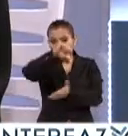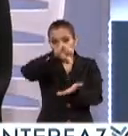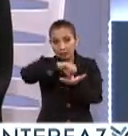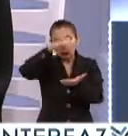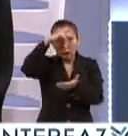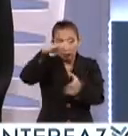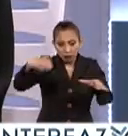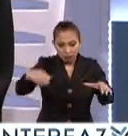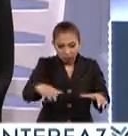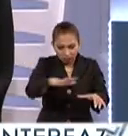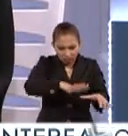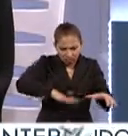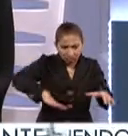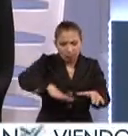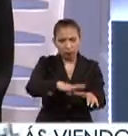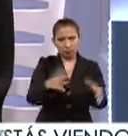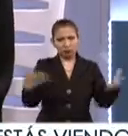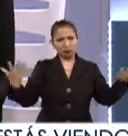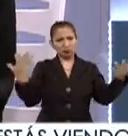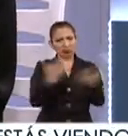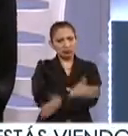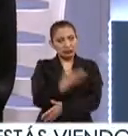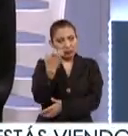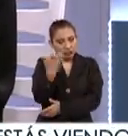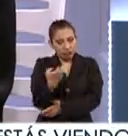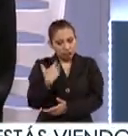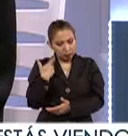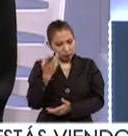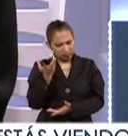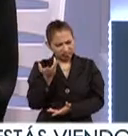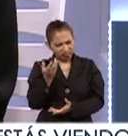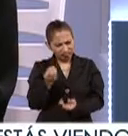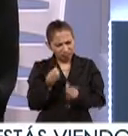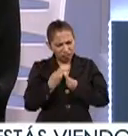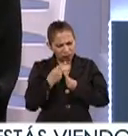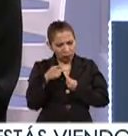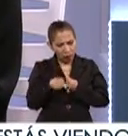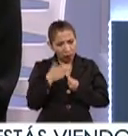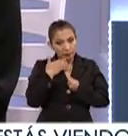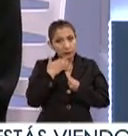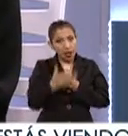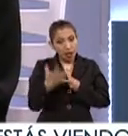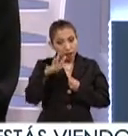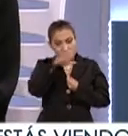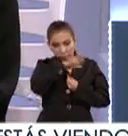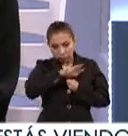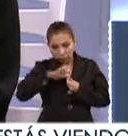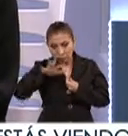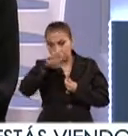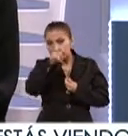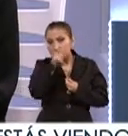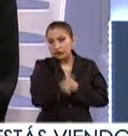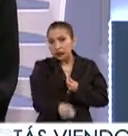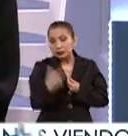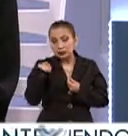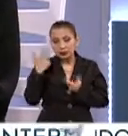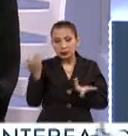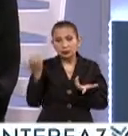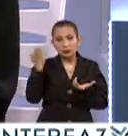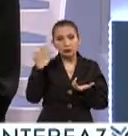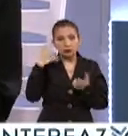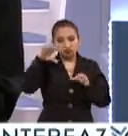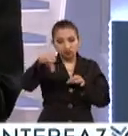de México y eso lo que nos proporciona es una muy buena cobertura en cuanto a las